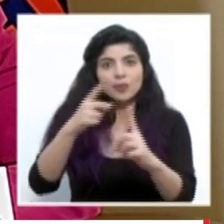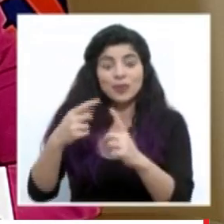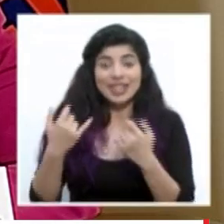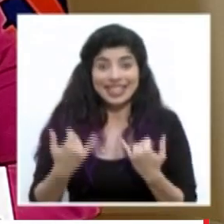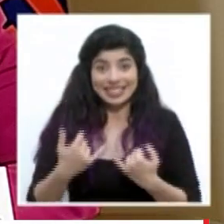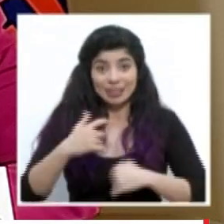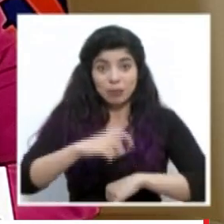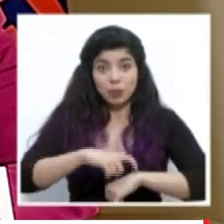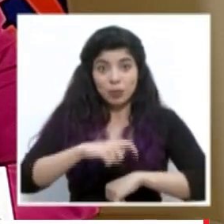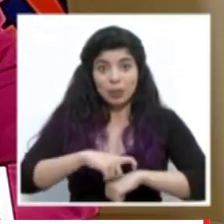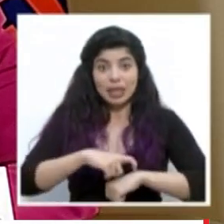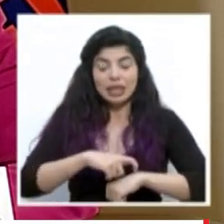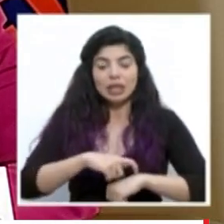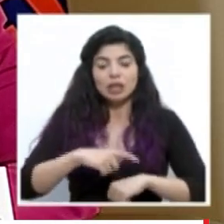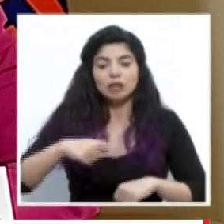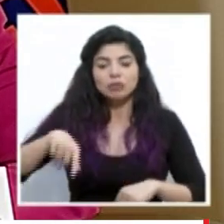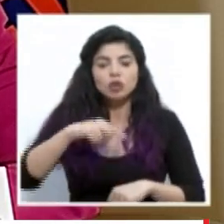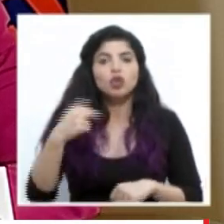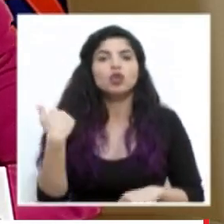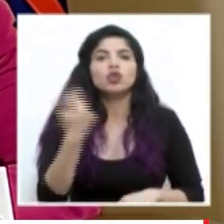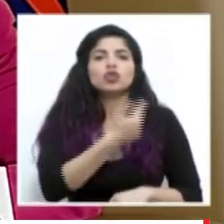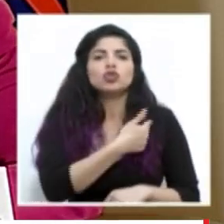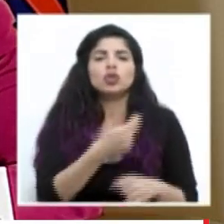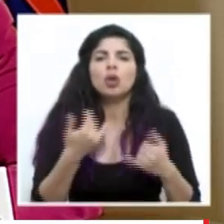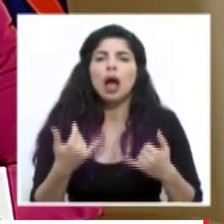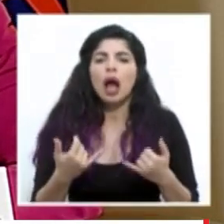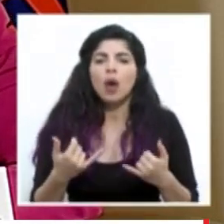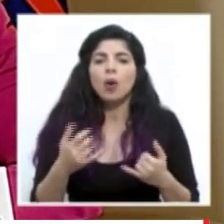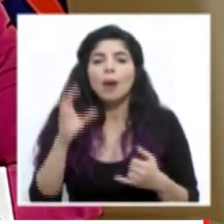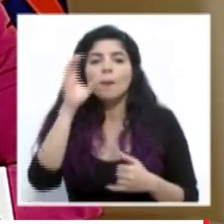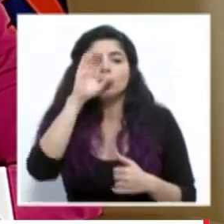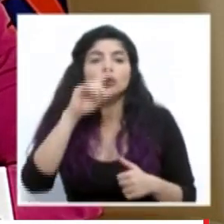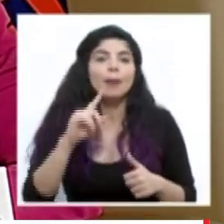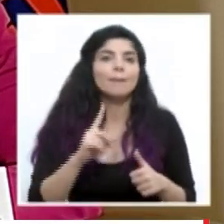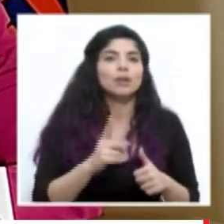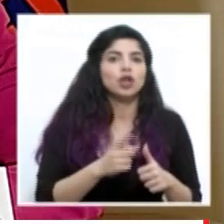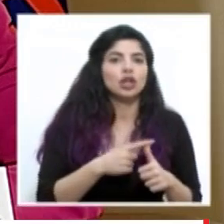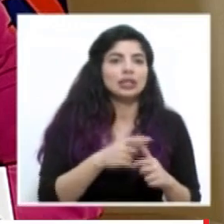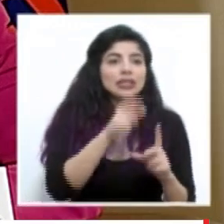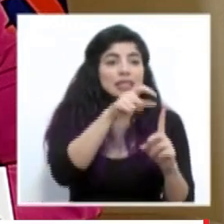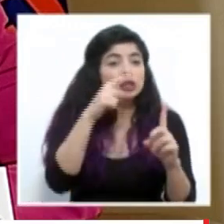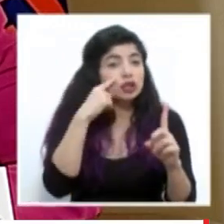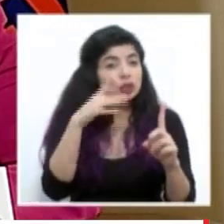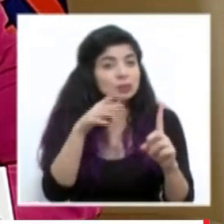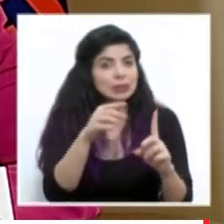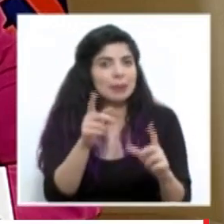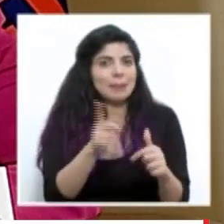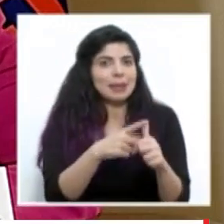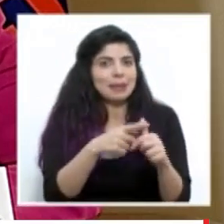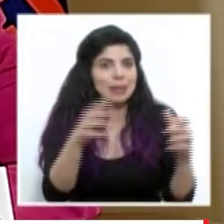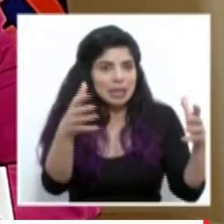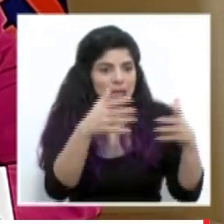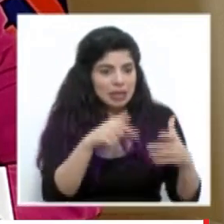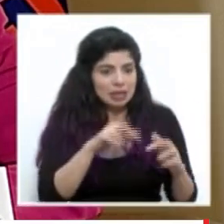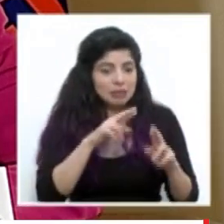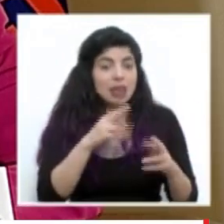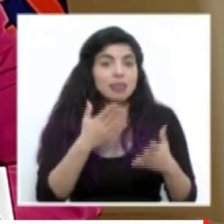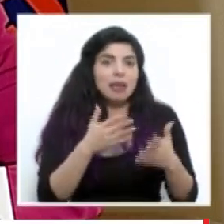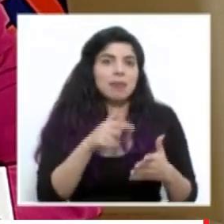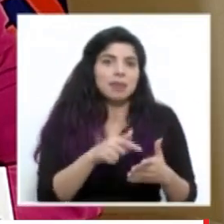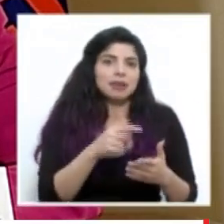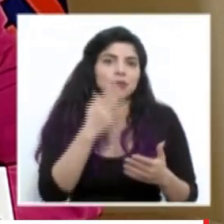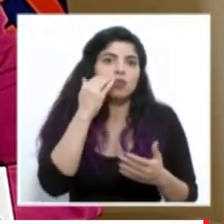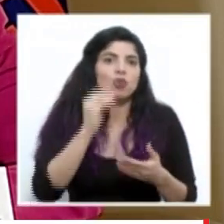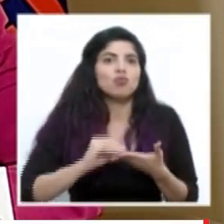el momento, nosotros estamos pues priorizando las muestras de sospechosos y podría ser que esto tenga algún efecto, ¿verdad?, sobre